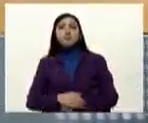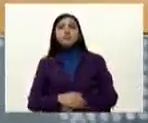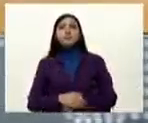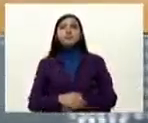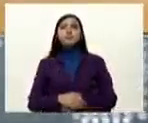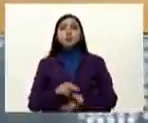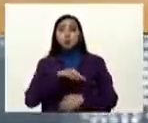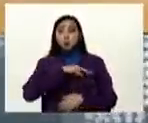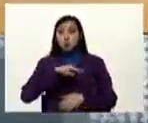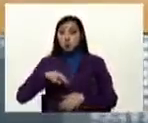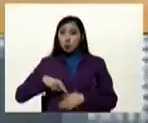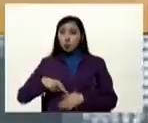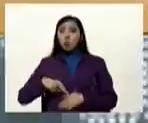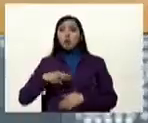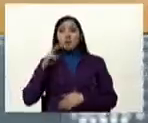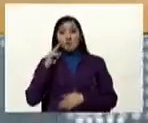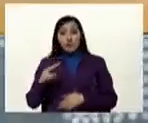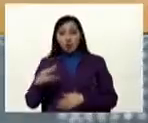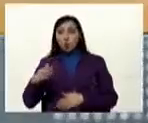Hemos pasado por esta represión